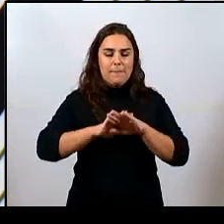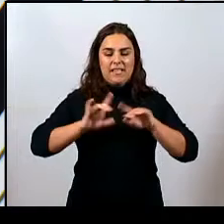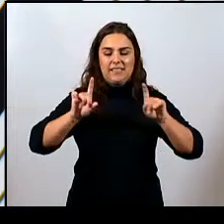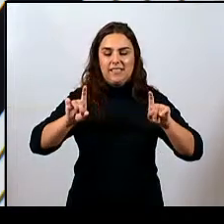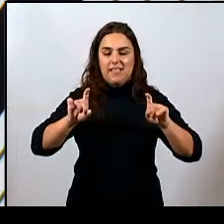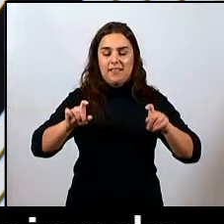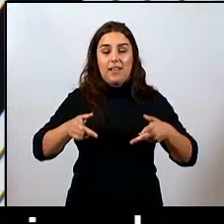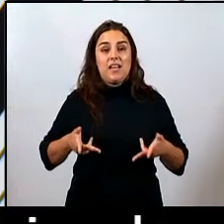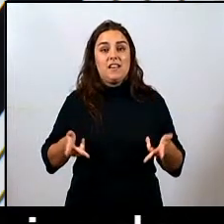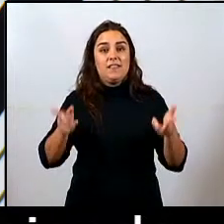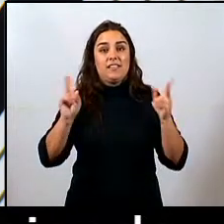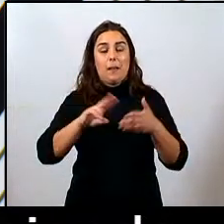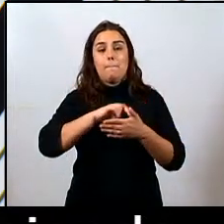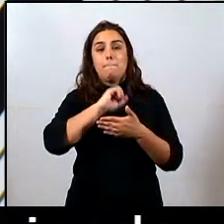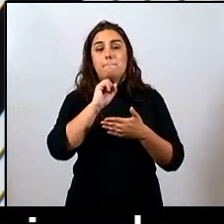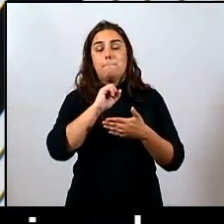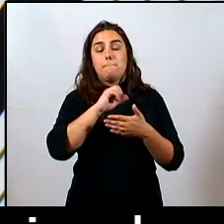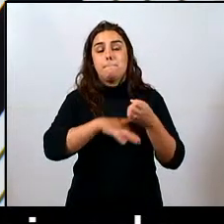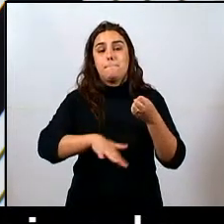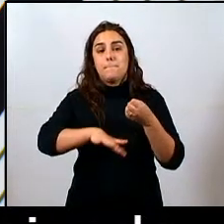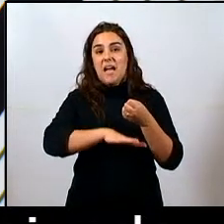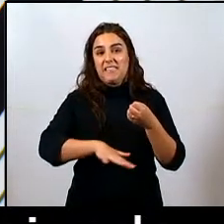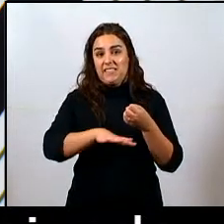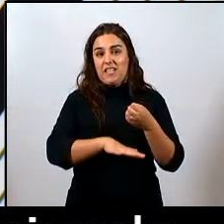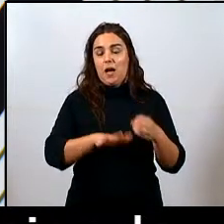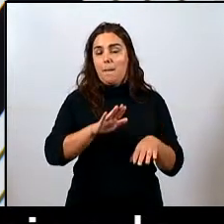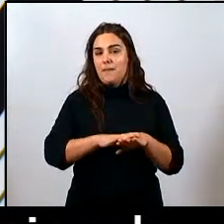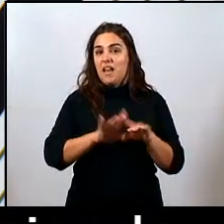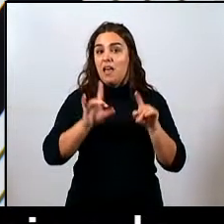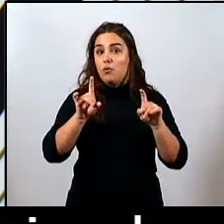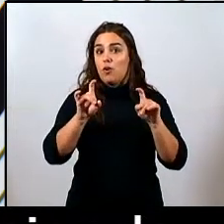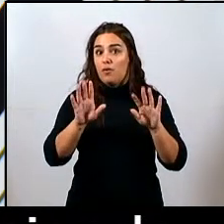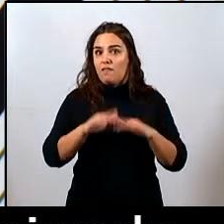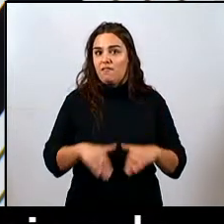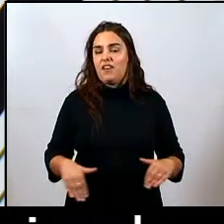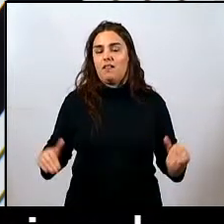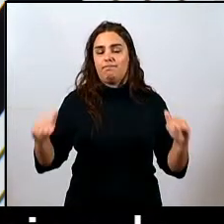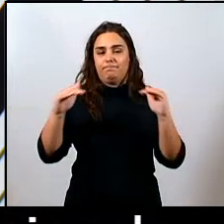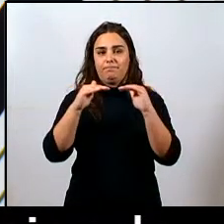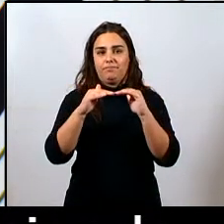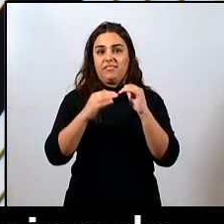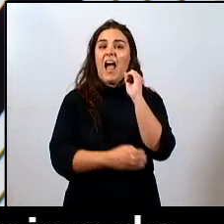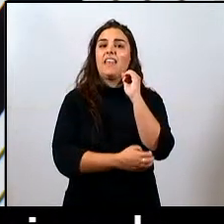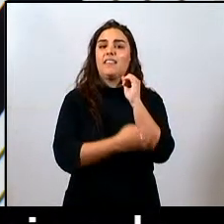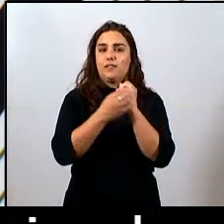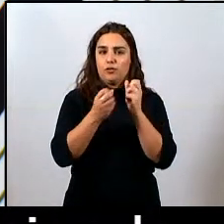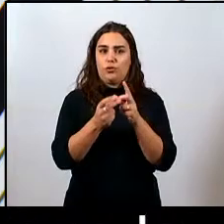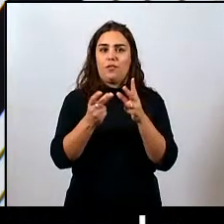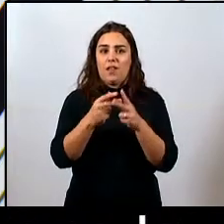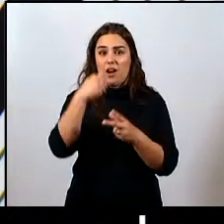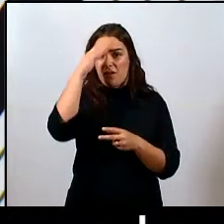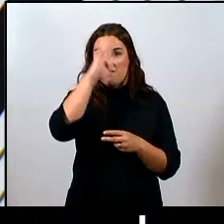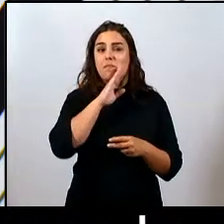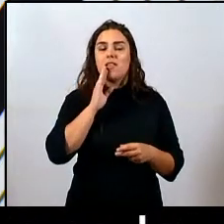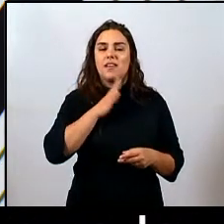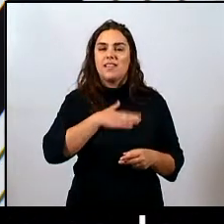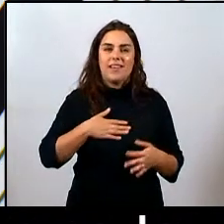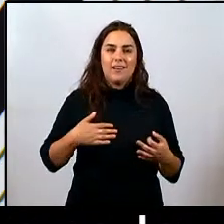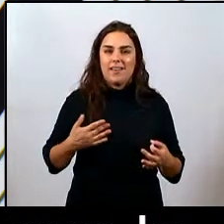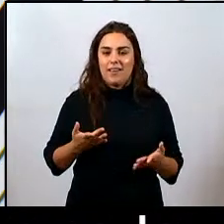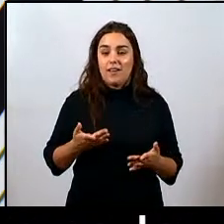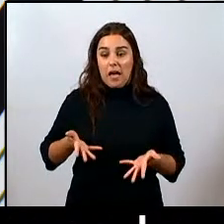una libertad básicas, porque es la manera de que la educación sea un ascensor social. Los padres lo que quieren es que a sus hijos les